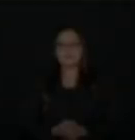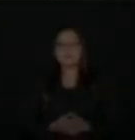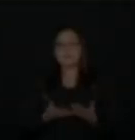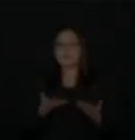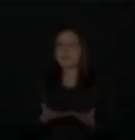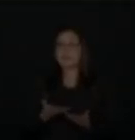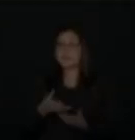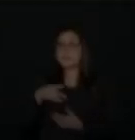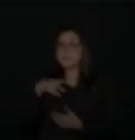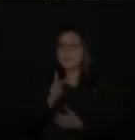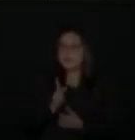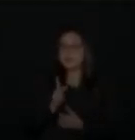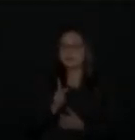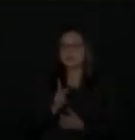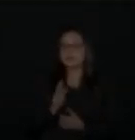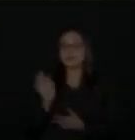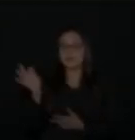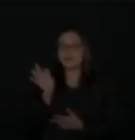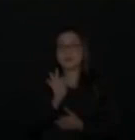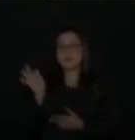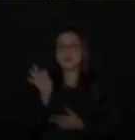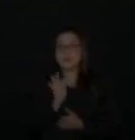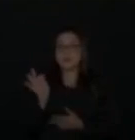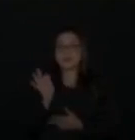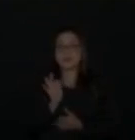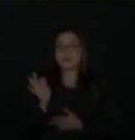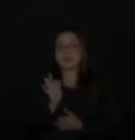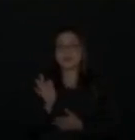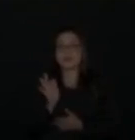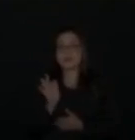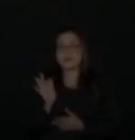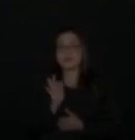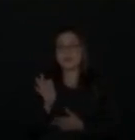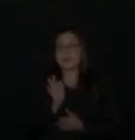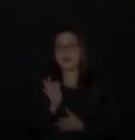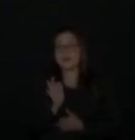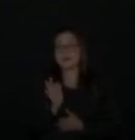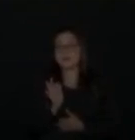Pero al contrario de lo que pudiera